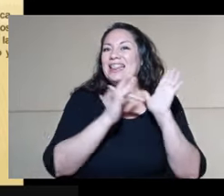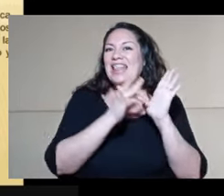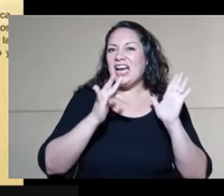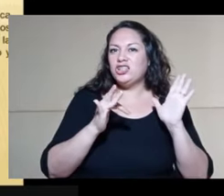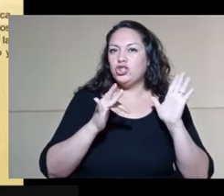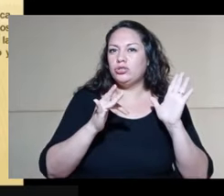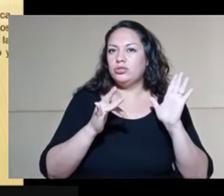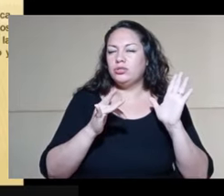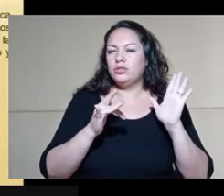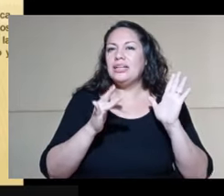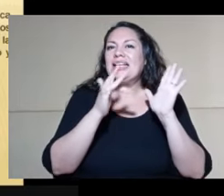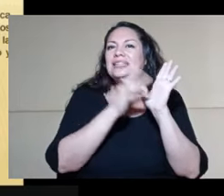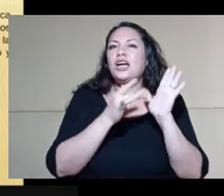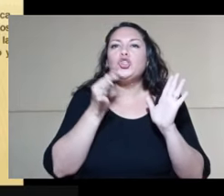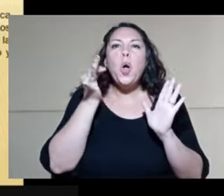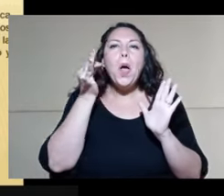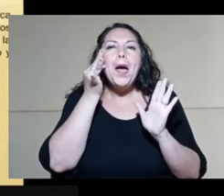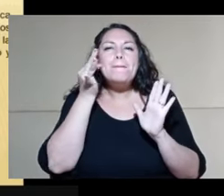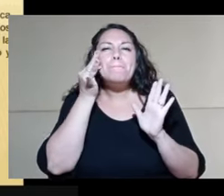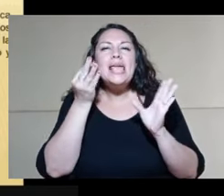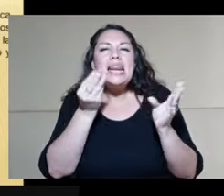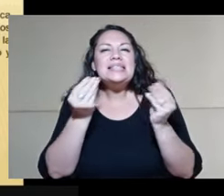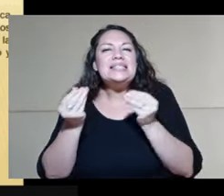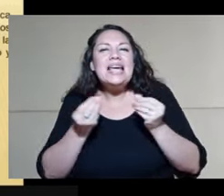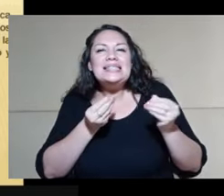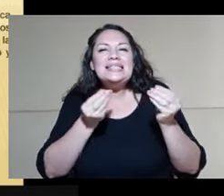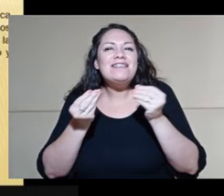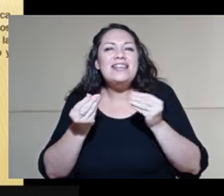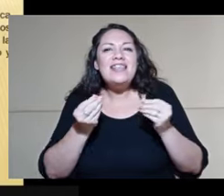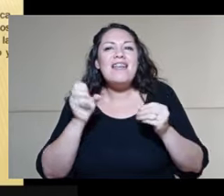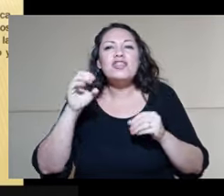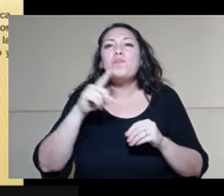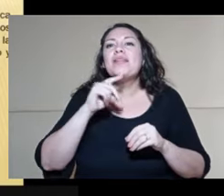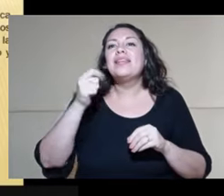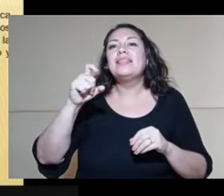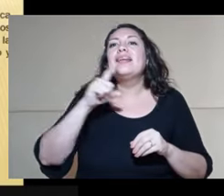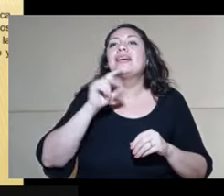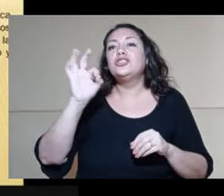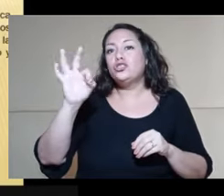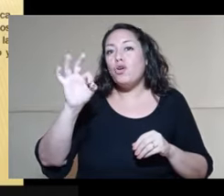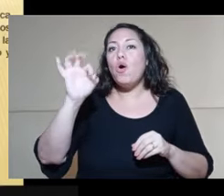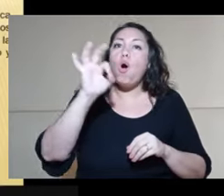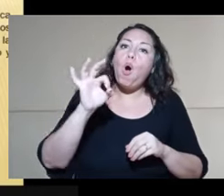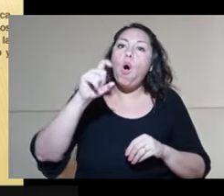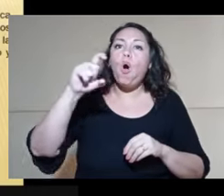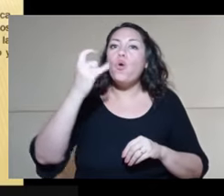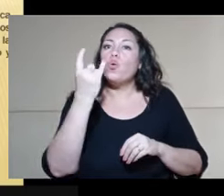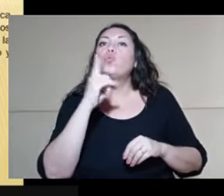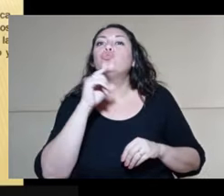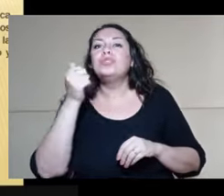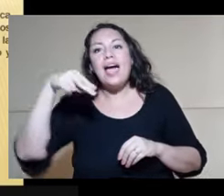Bien, vamos al tacto. El tacto, entonces, es la sensibilidad cutánea. Se lo llama también sensibilidad táctil. Pero